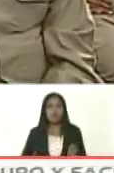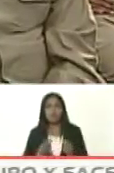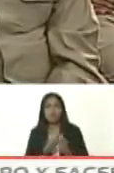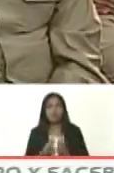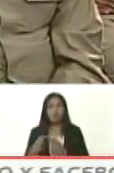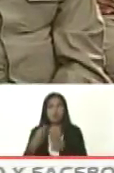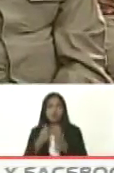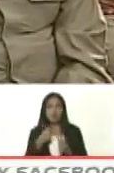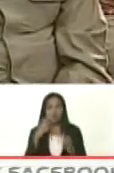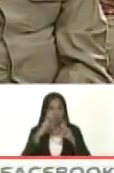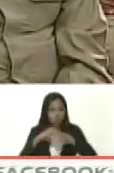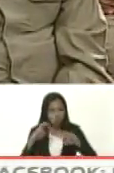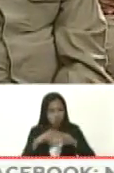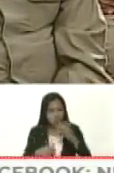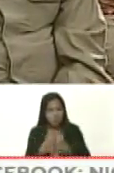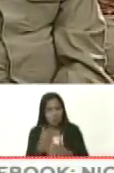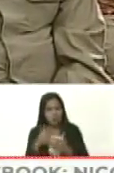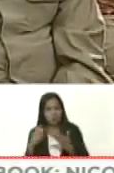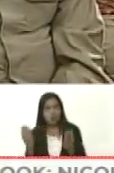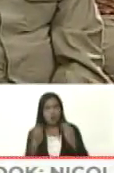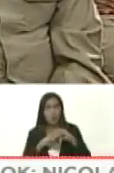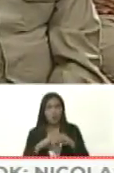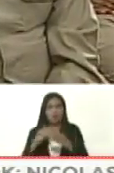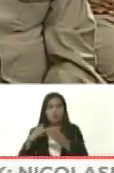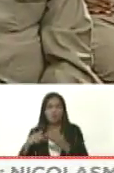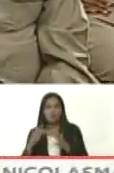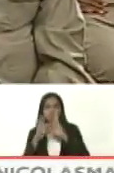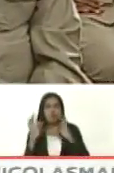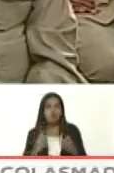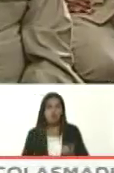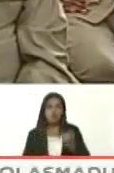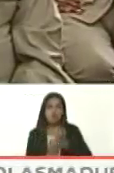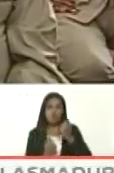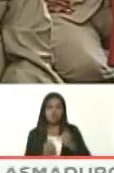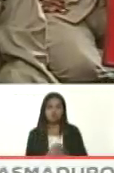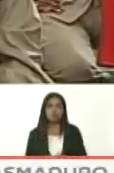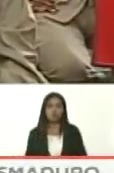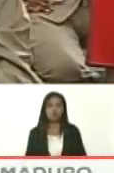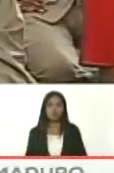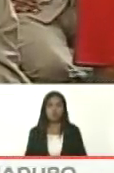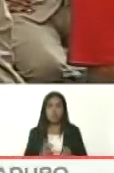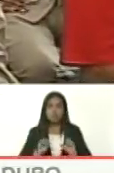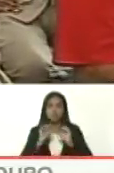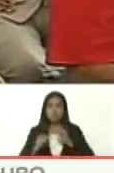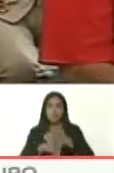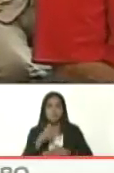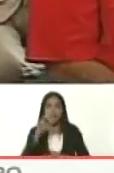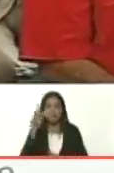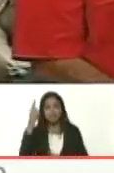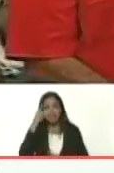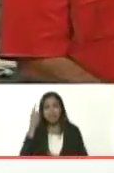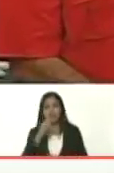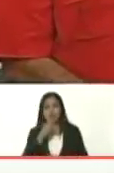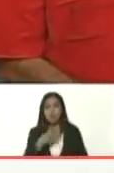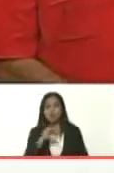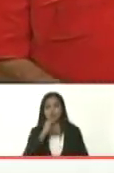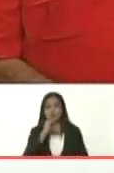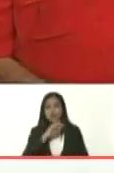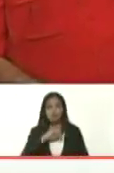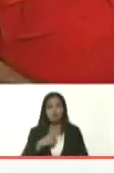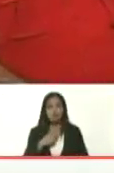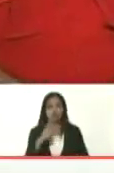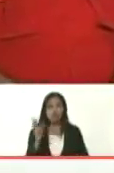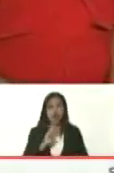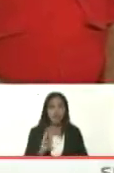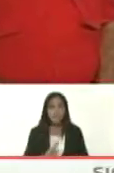Allí hicimos revisión de todos los acuerdos en distintas áreas de cooperación, presidente. Avanzando al día, pero con buenas noticias que usted